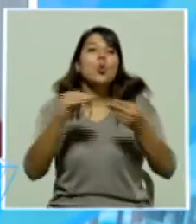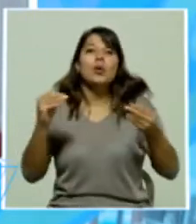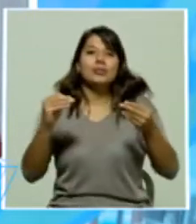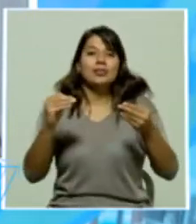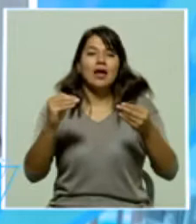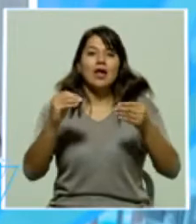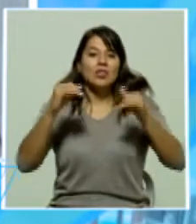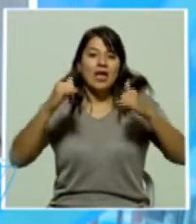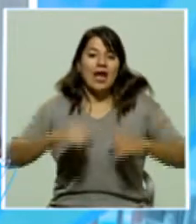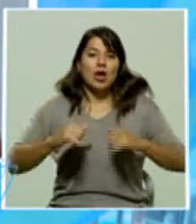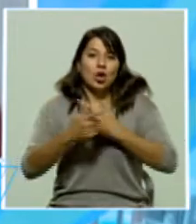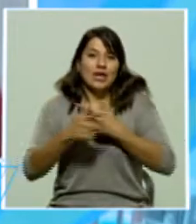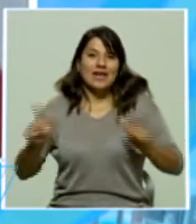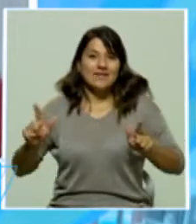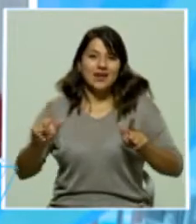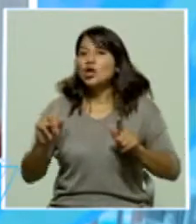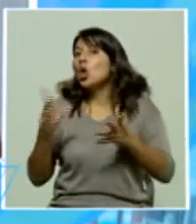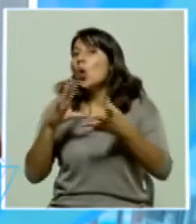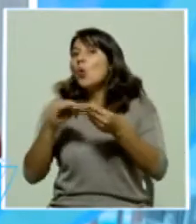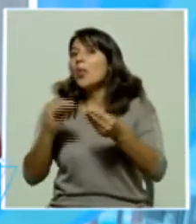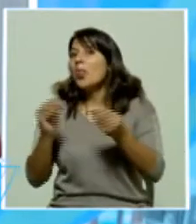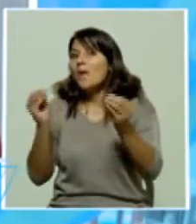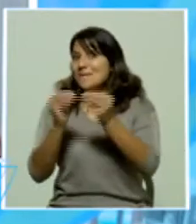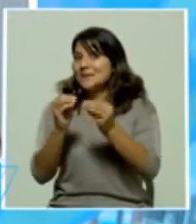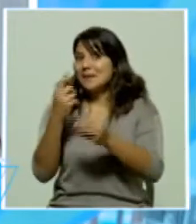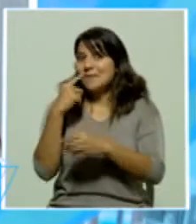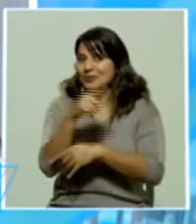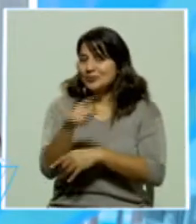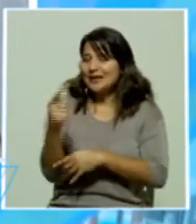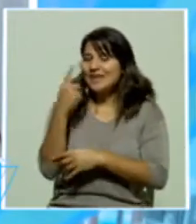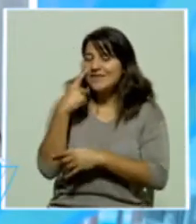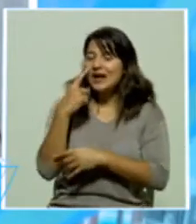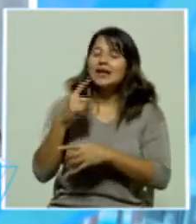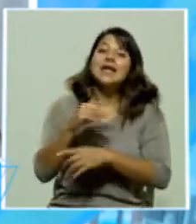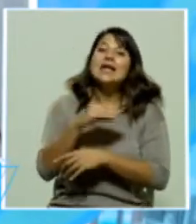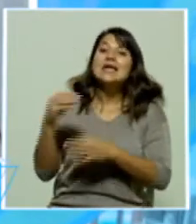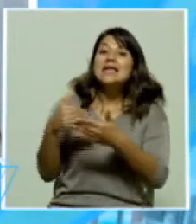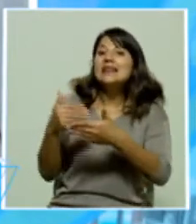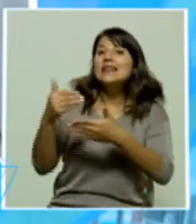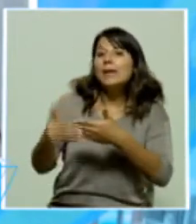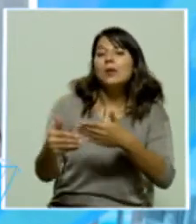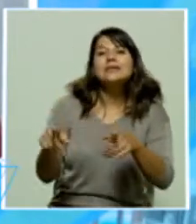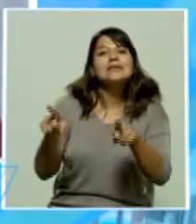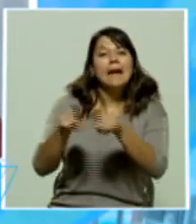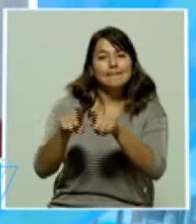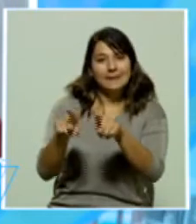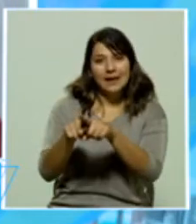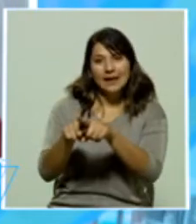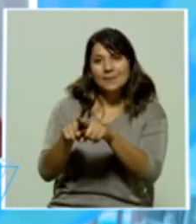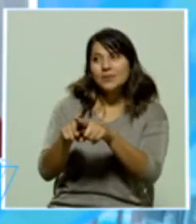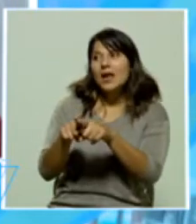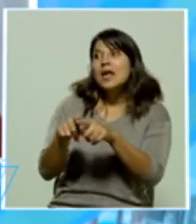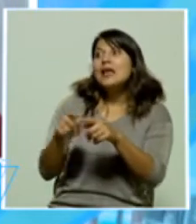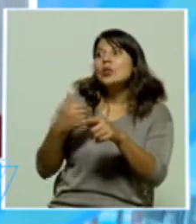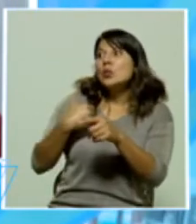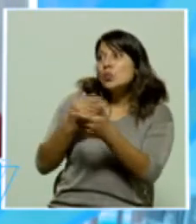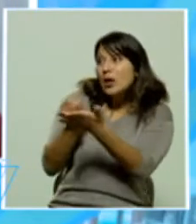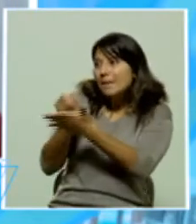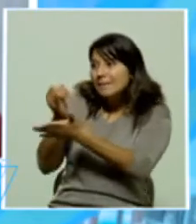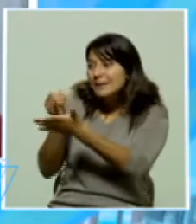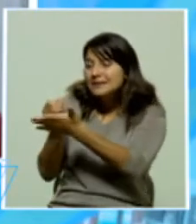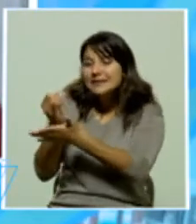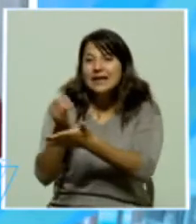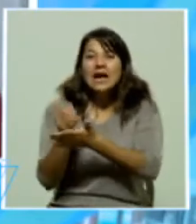cosas para que la puedan ver, pero... y después la parte, ¿verdad?, de investigación